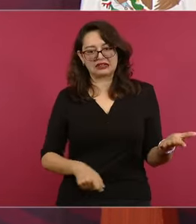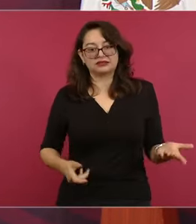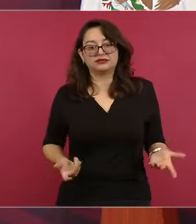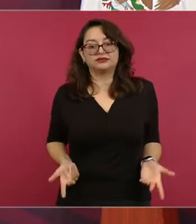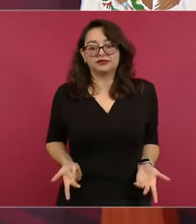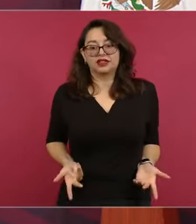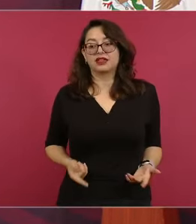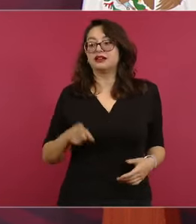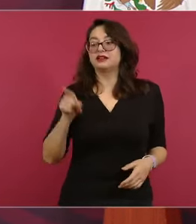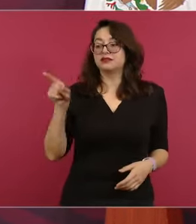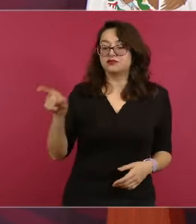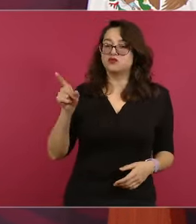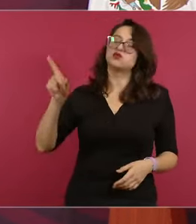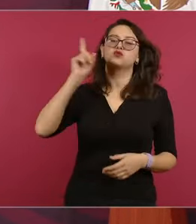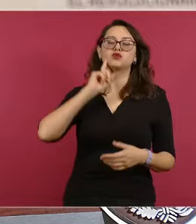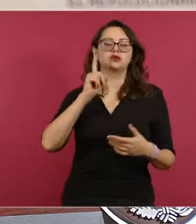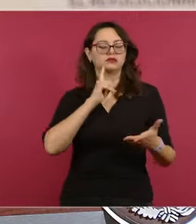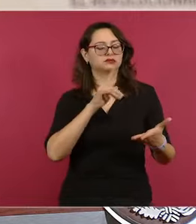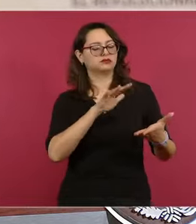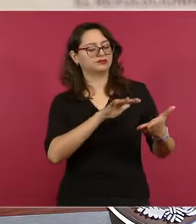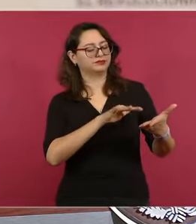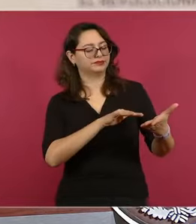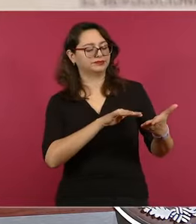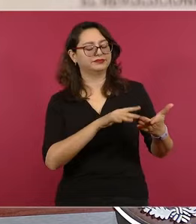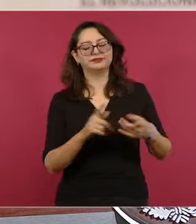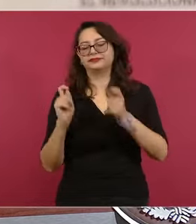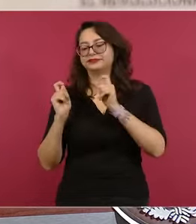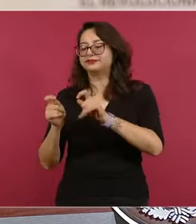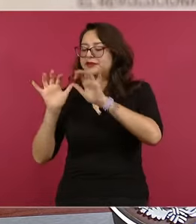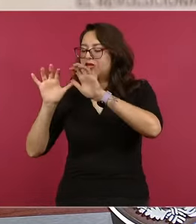me interpreta es Laura.